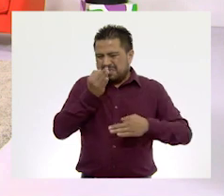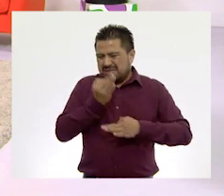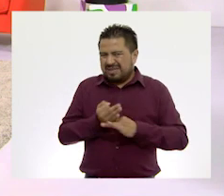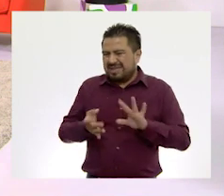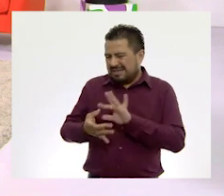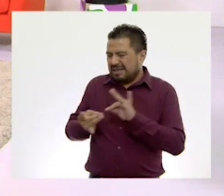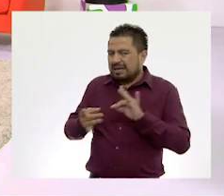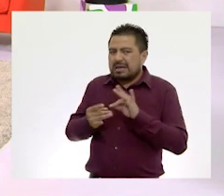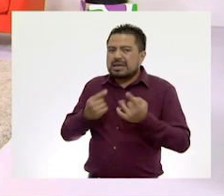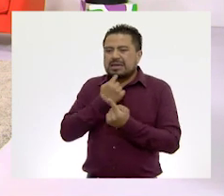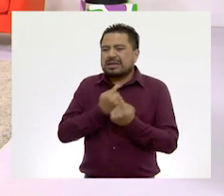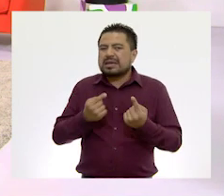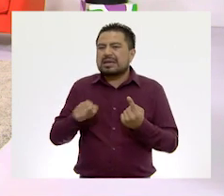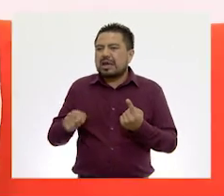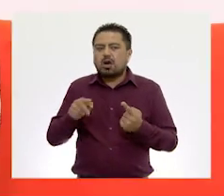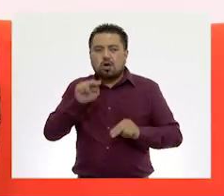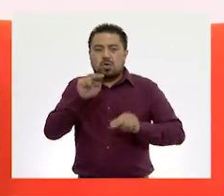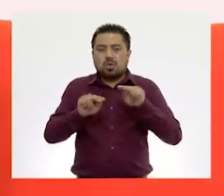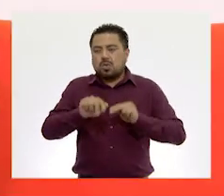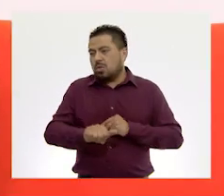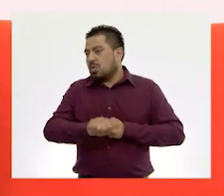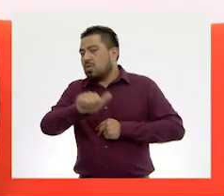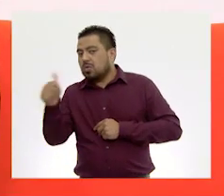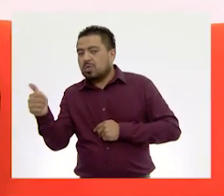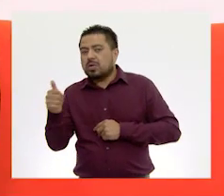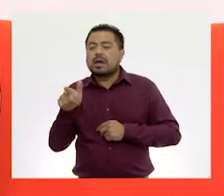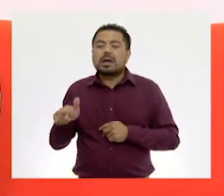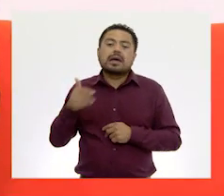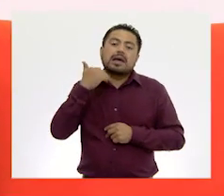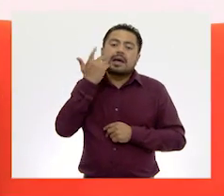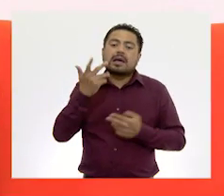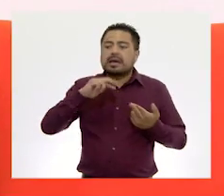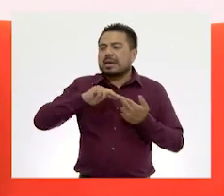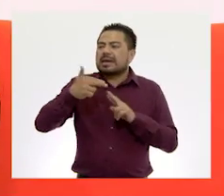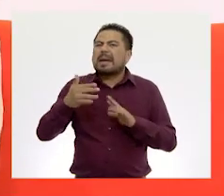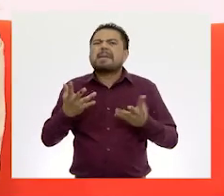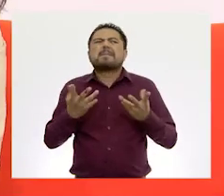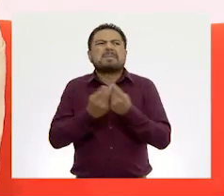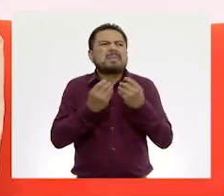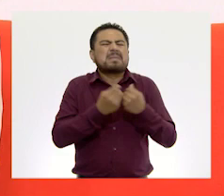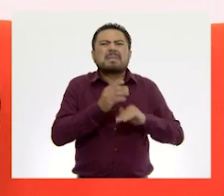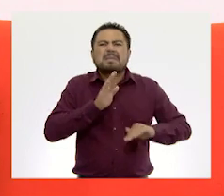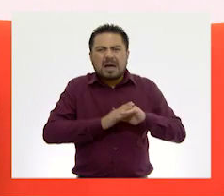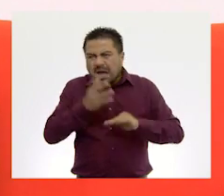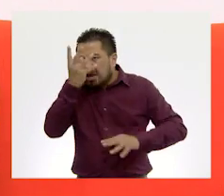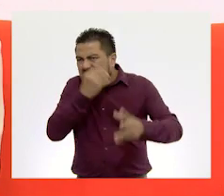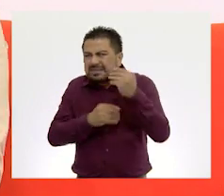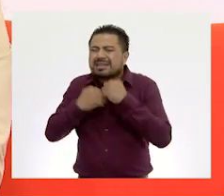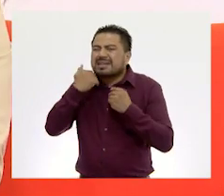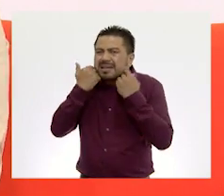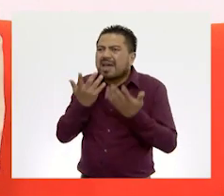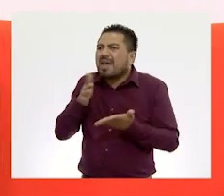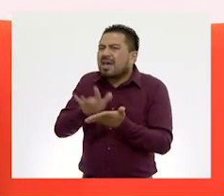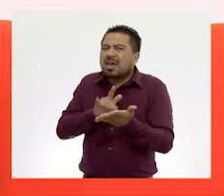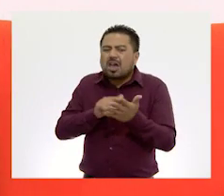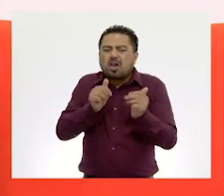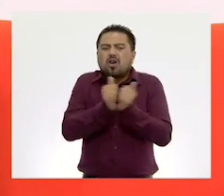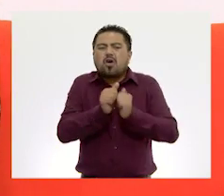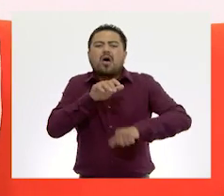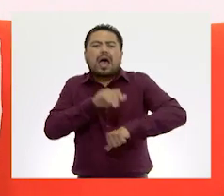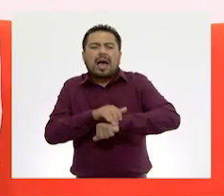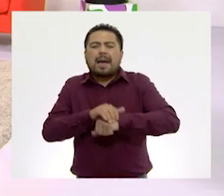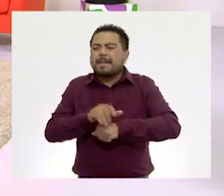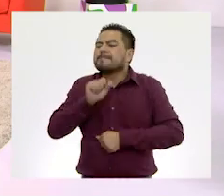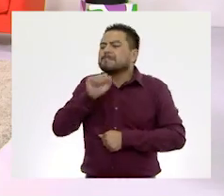comentaba, o sea, mi niña ya está en otro nivel y quiere relacionarse más, quiere aprender más con sus amigos, ¿no?